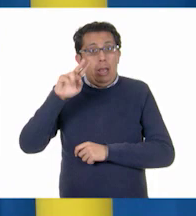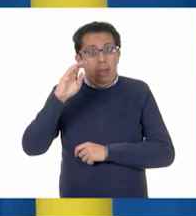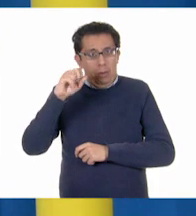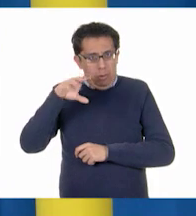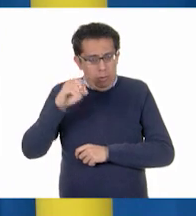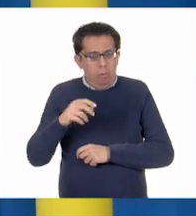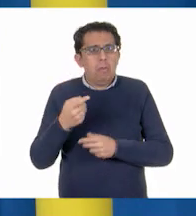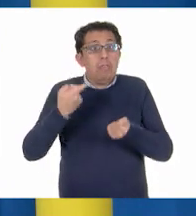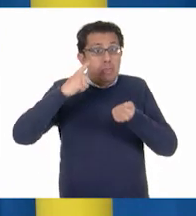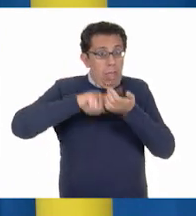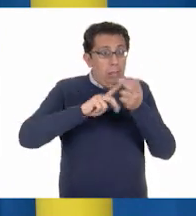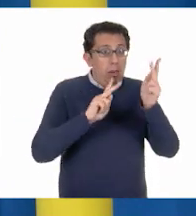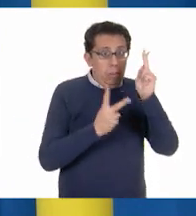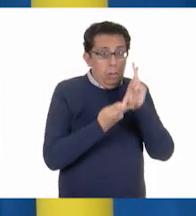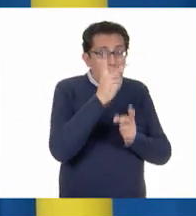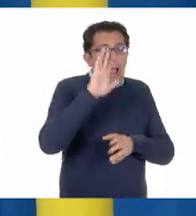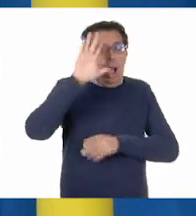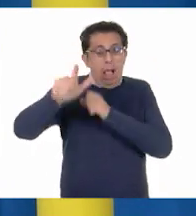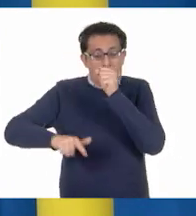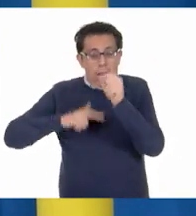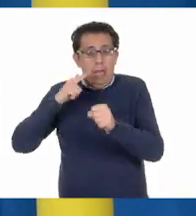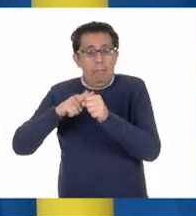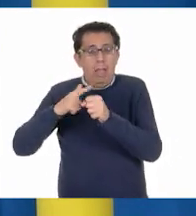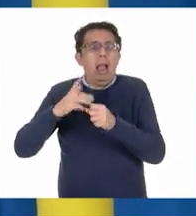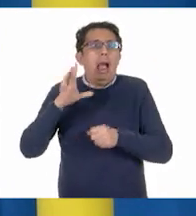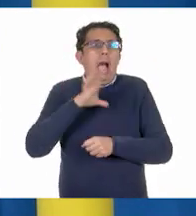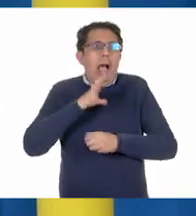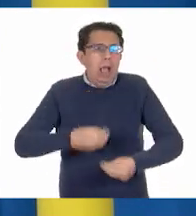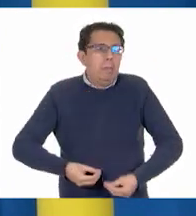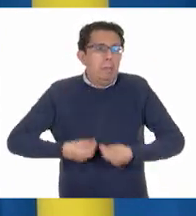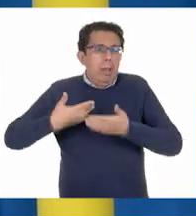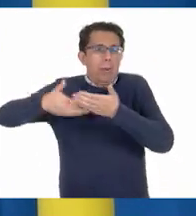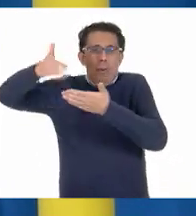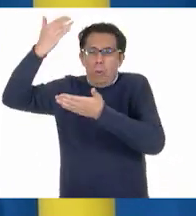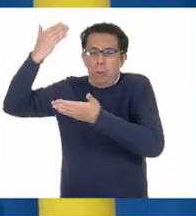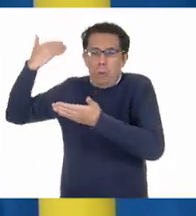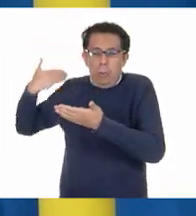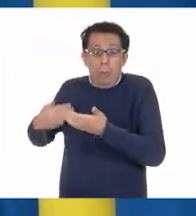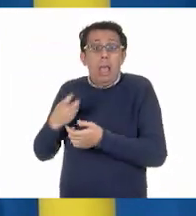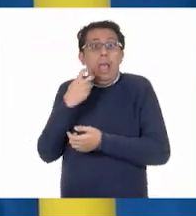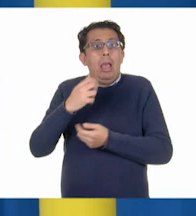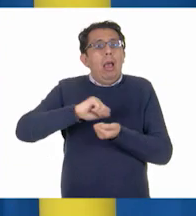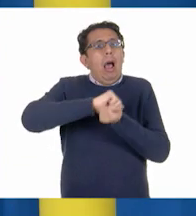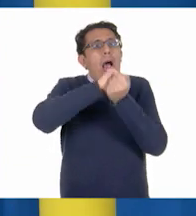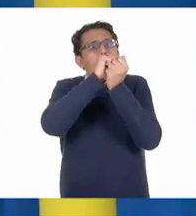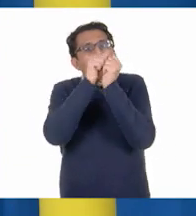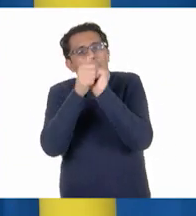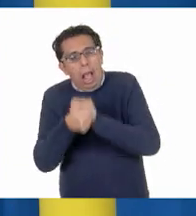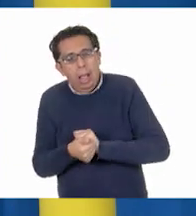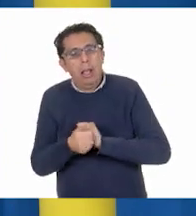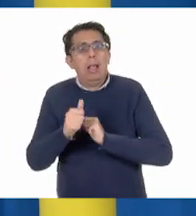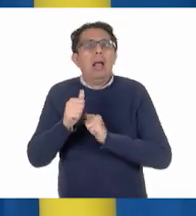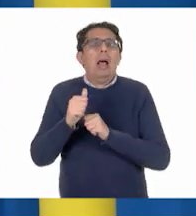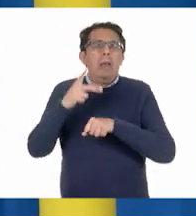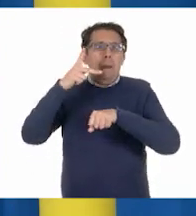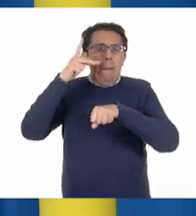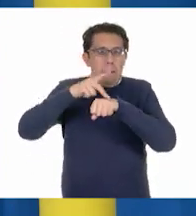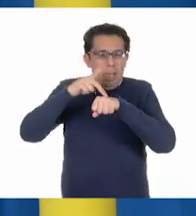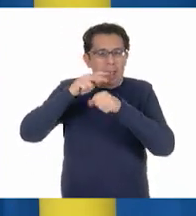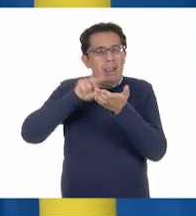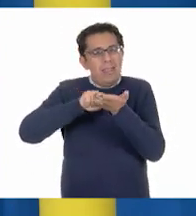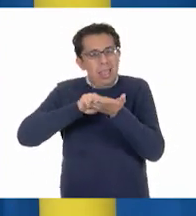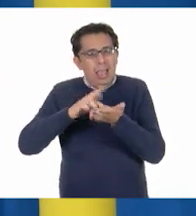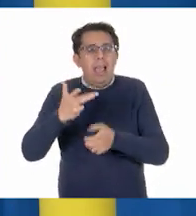de plantas y animales que existieron hace mucho tiempo forman los combustibles fósiles, como el carbón, el gas natural que